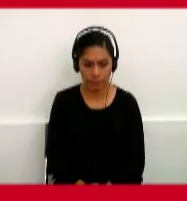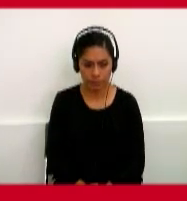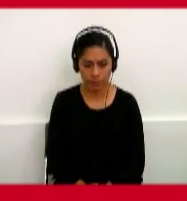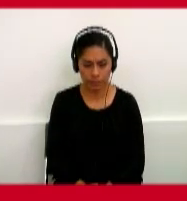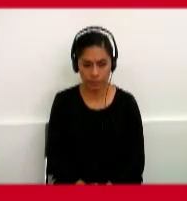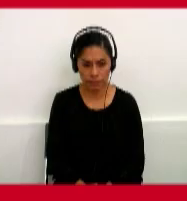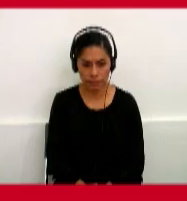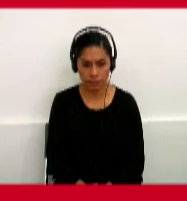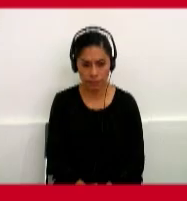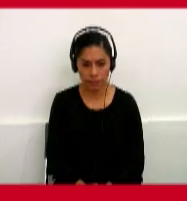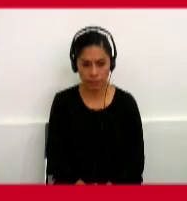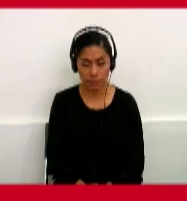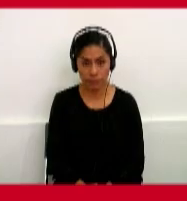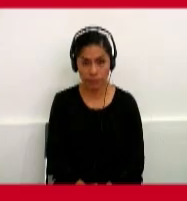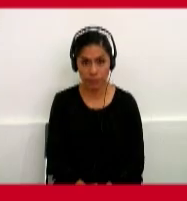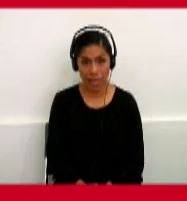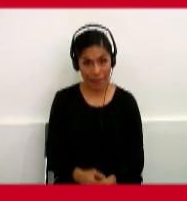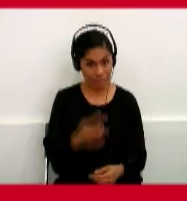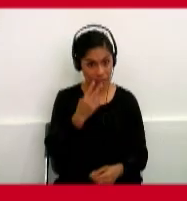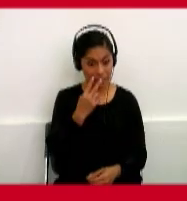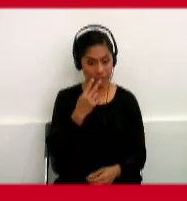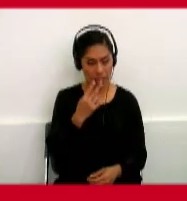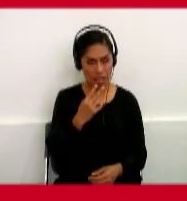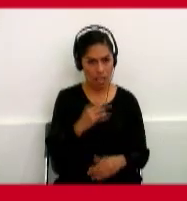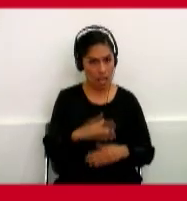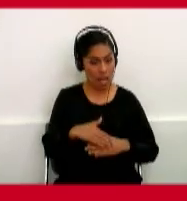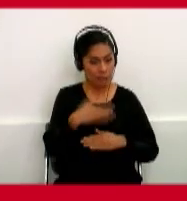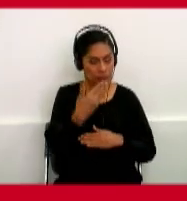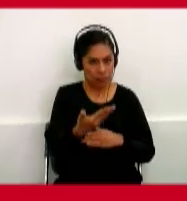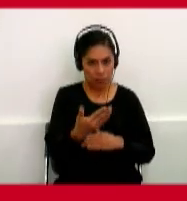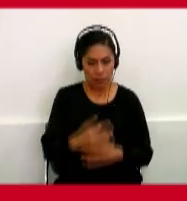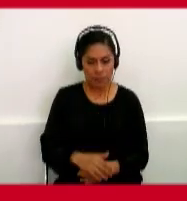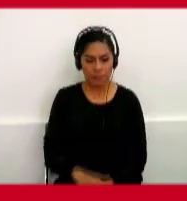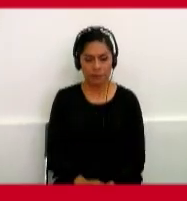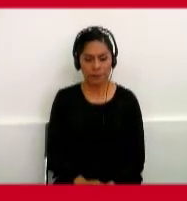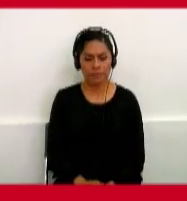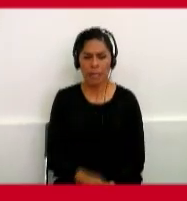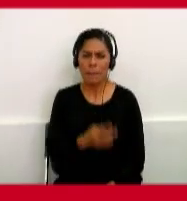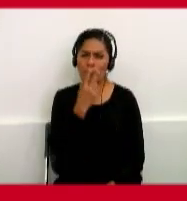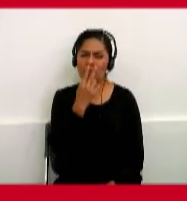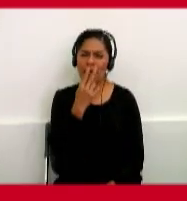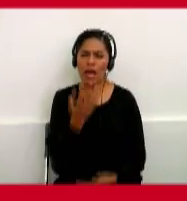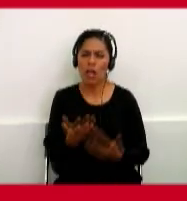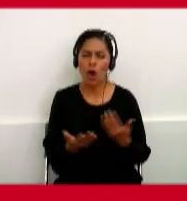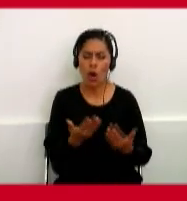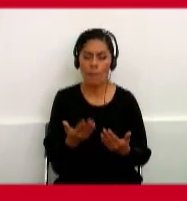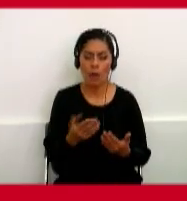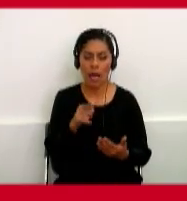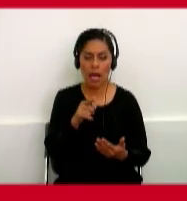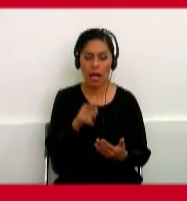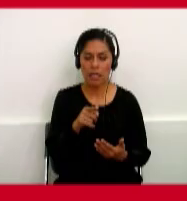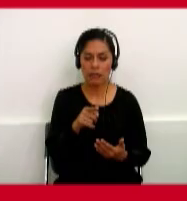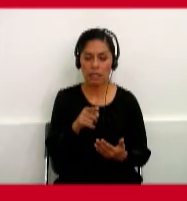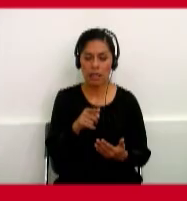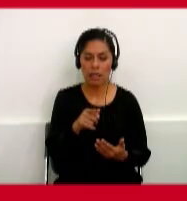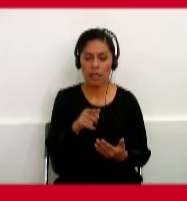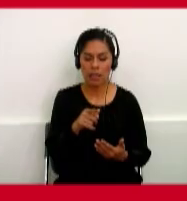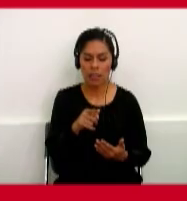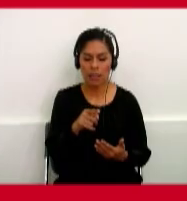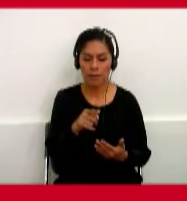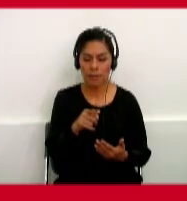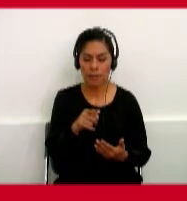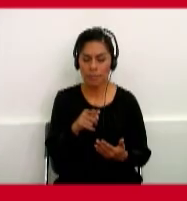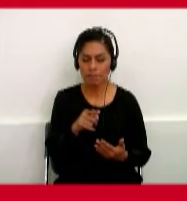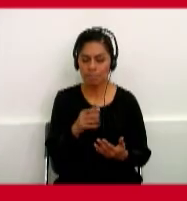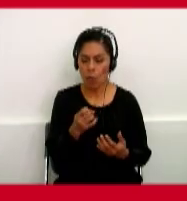Bien, vayamos con lo siguiente. Vamos a este análisis del present value. El present